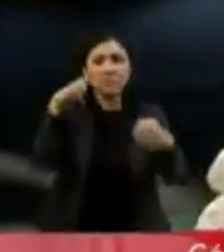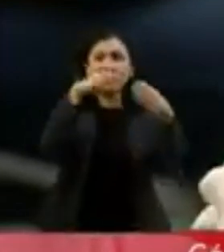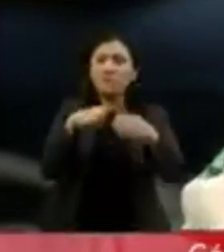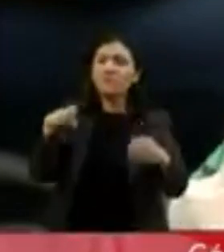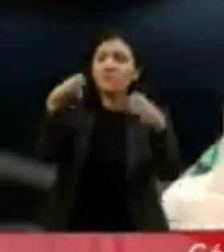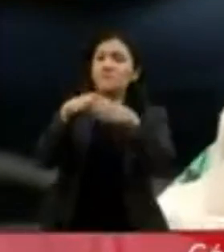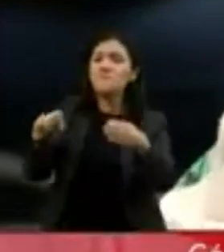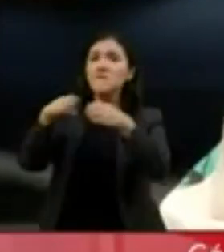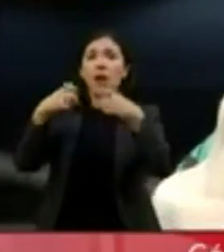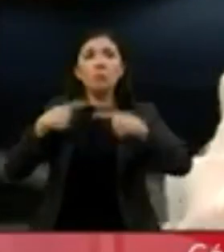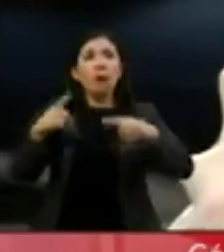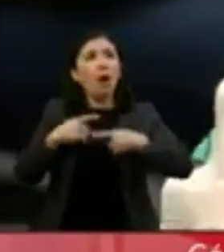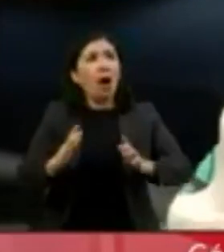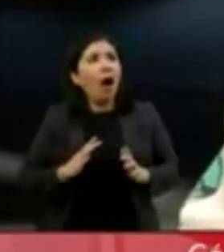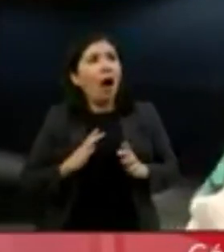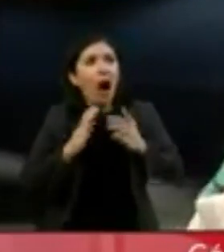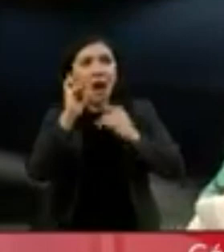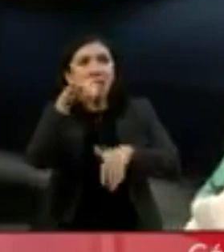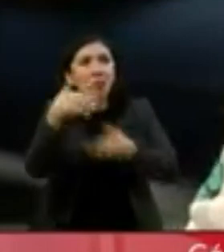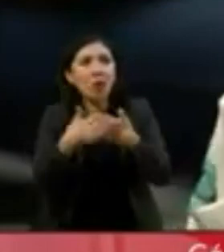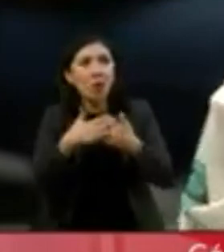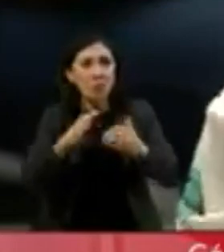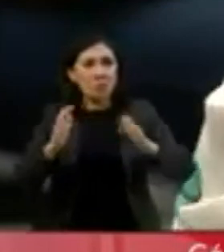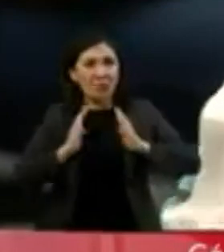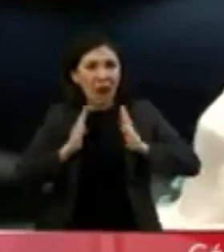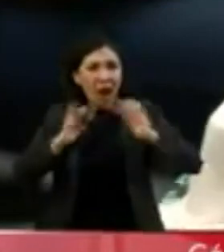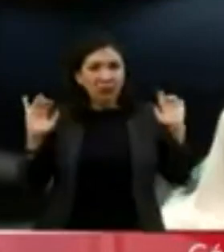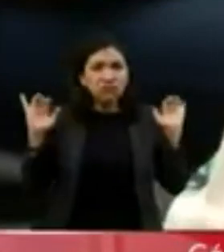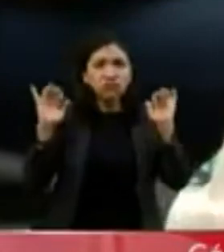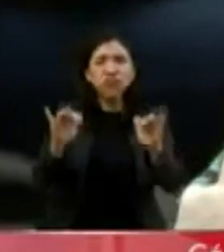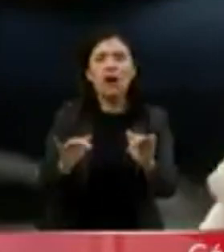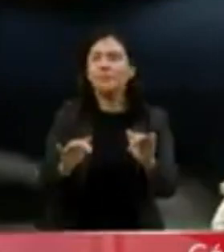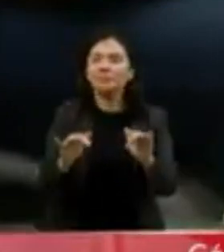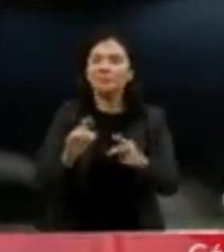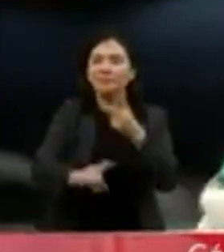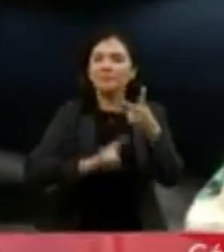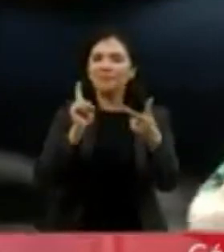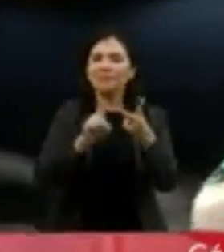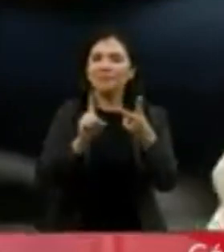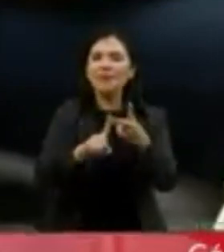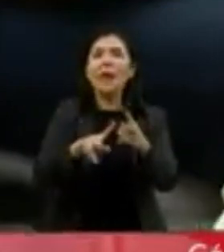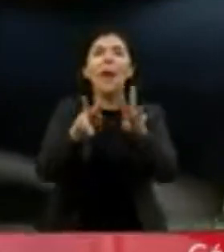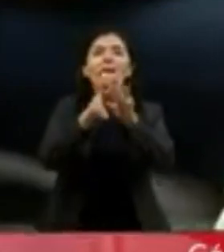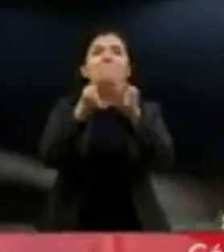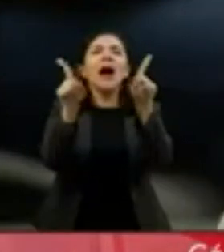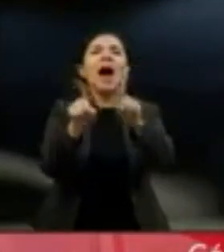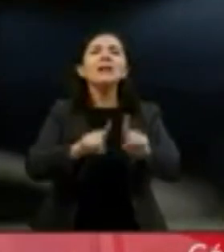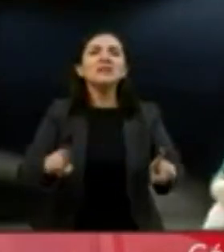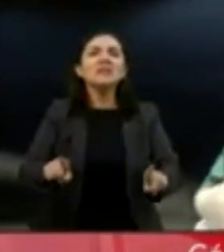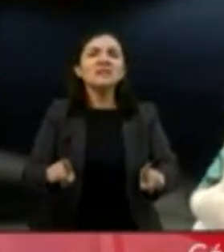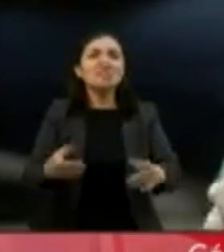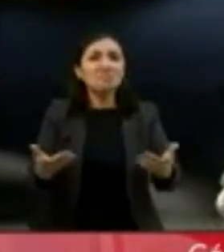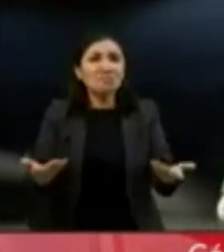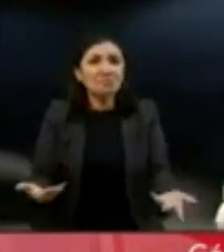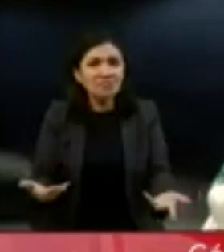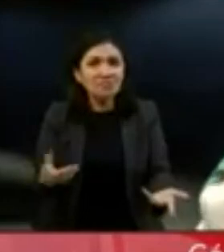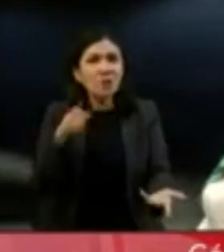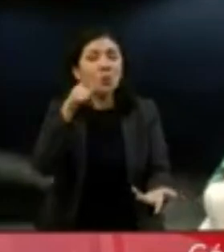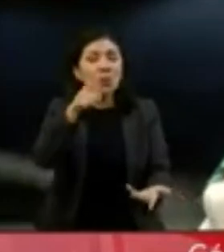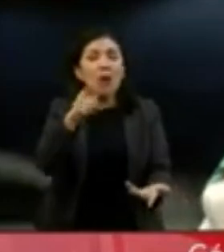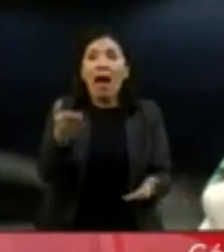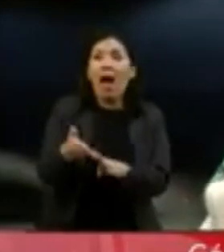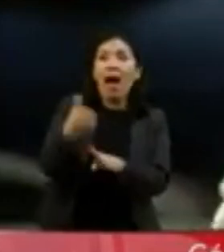diciéndole que se va a militarizar el país segundo la paz Cuál es la paz que